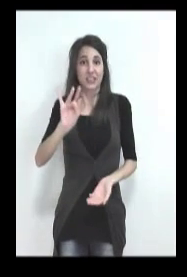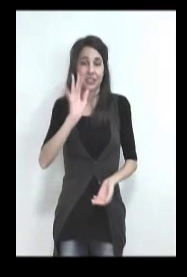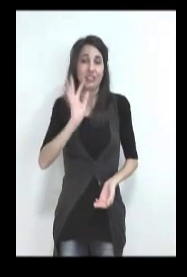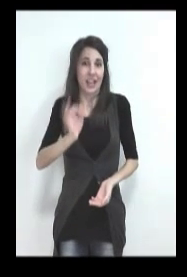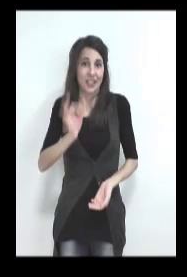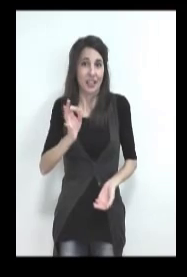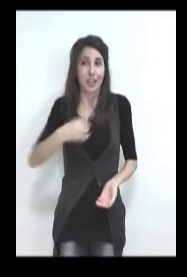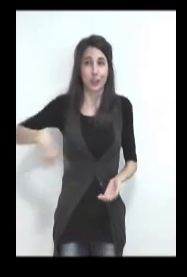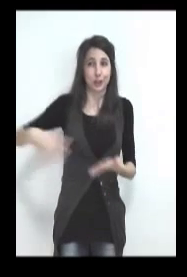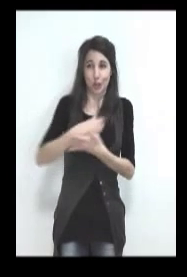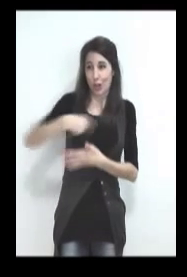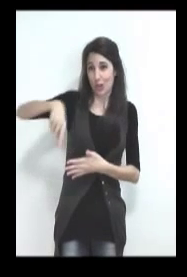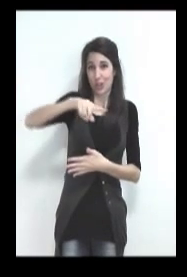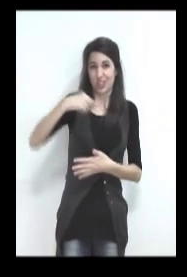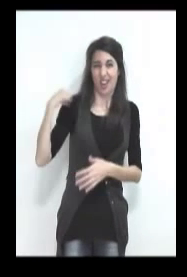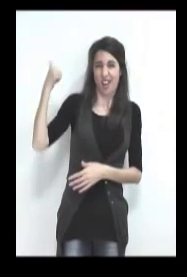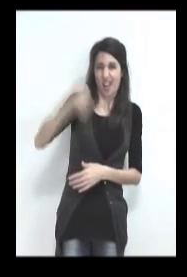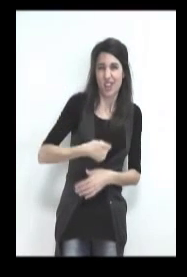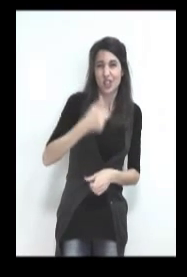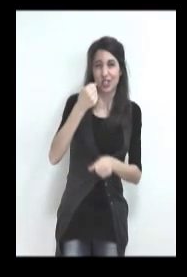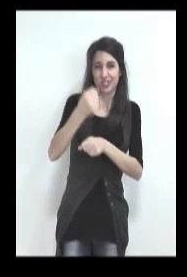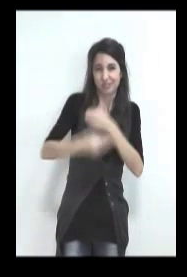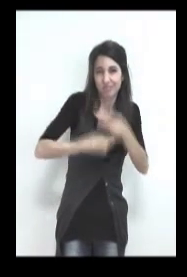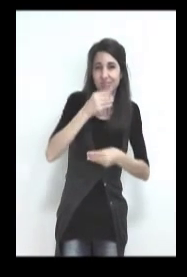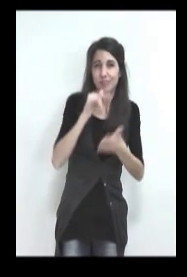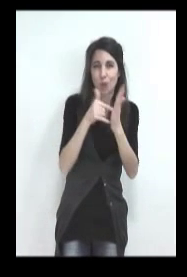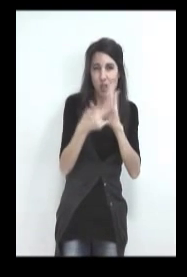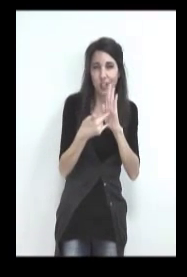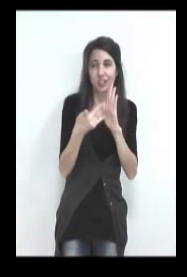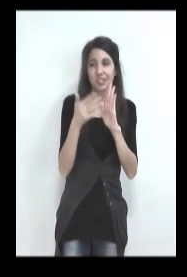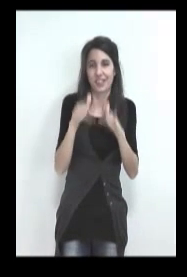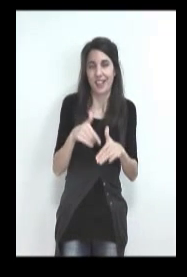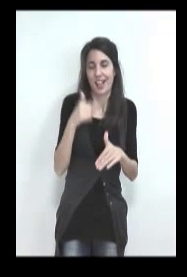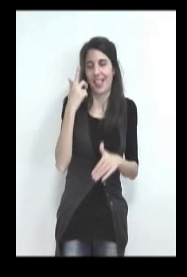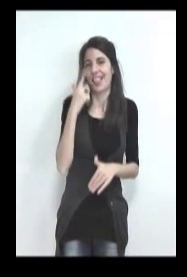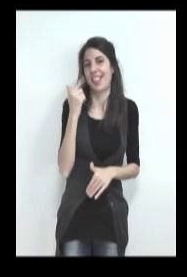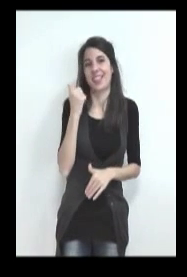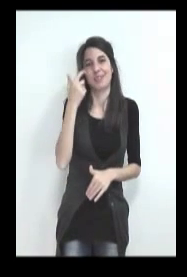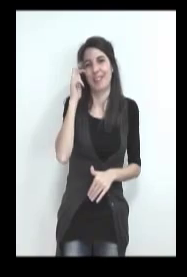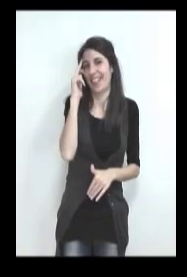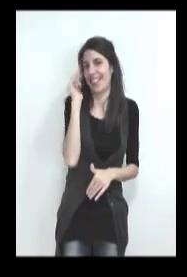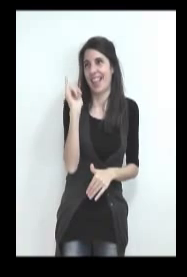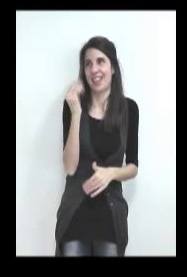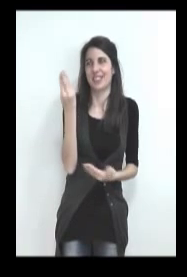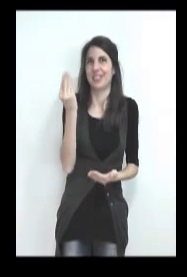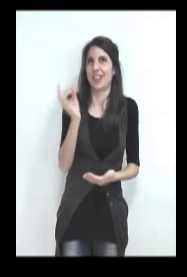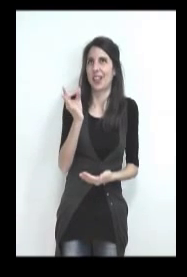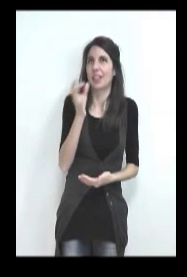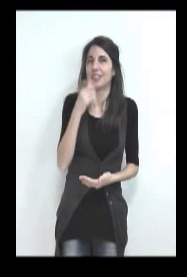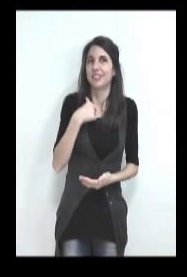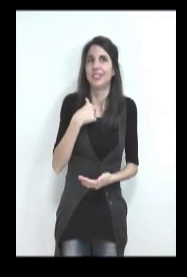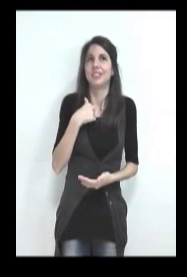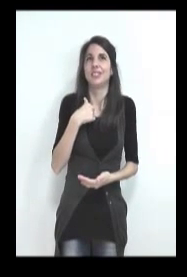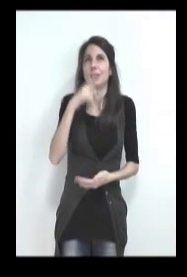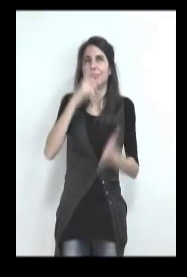años haciendo proyectos nos encontramos con que ha habido cosas que ahora quedan en la simpática memoria, ¿no? Yo tengo el